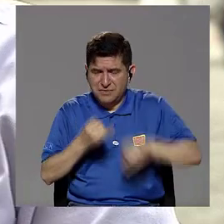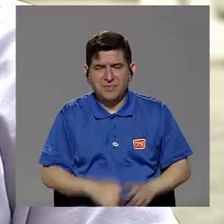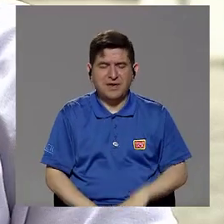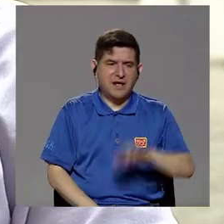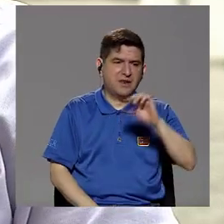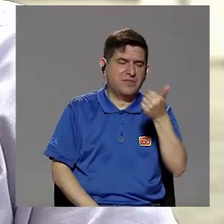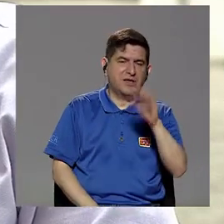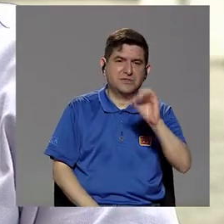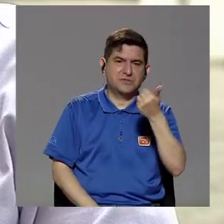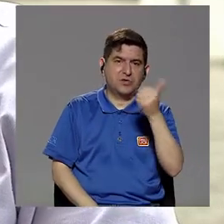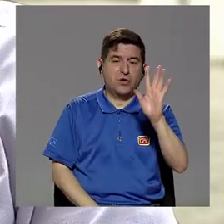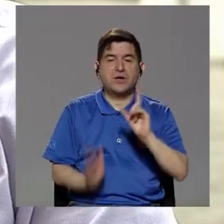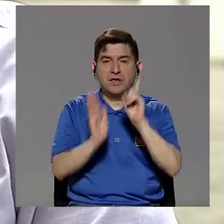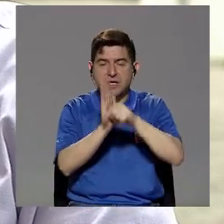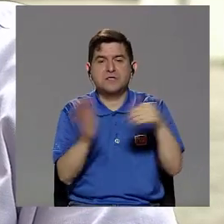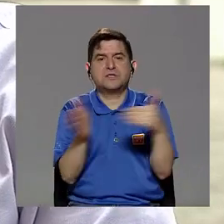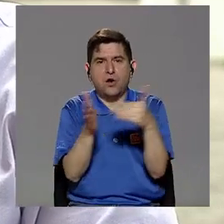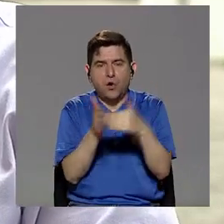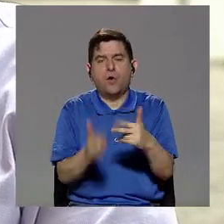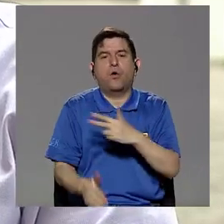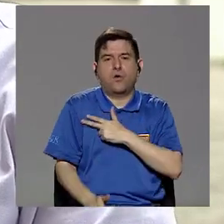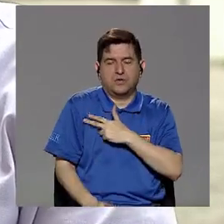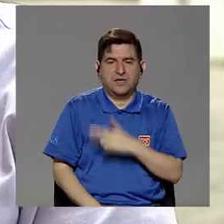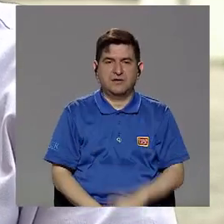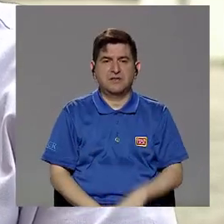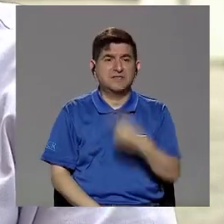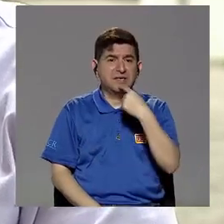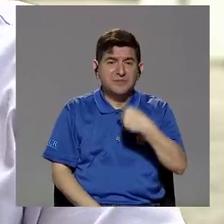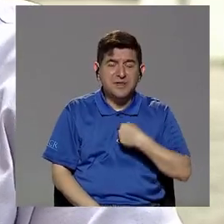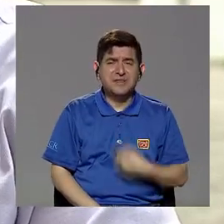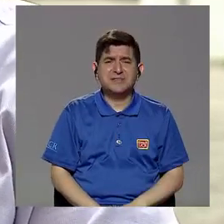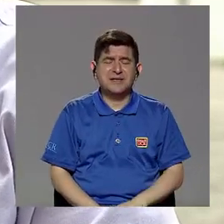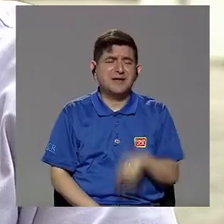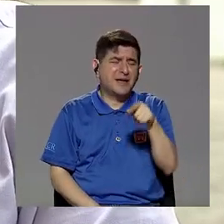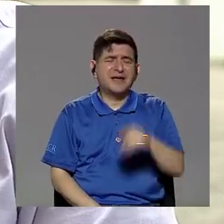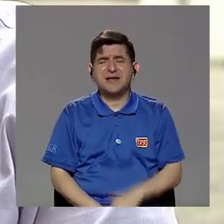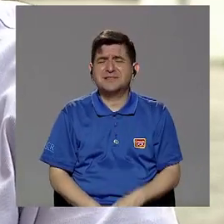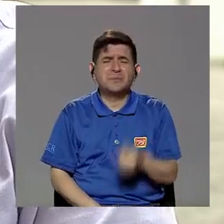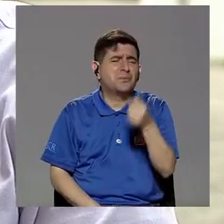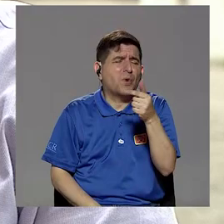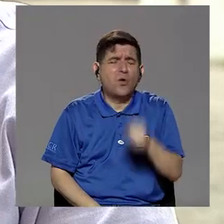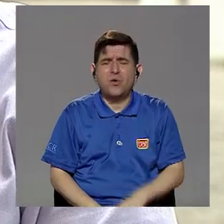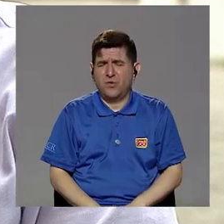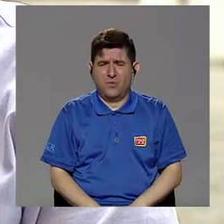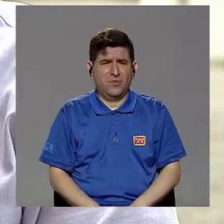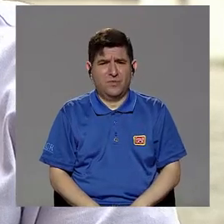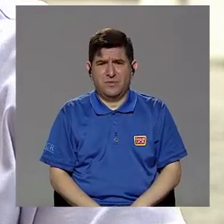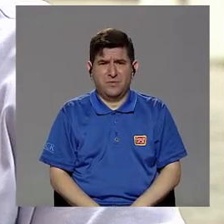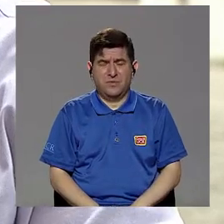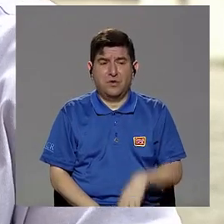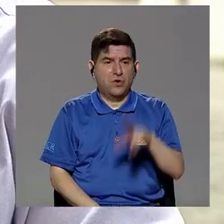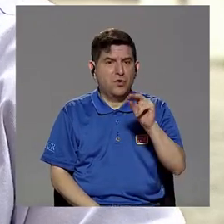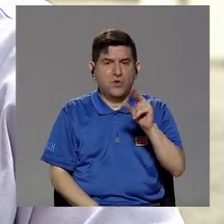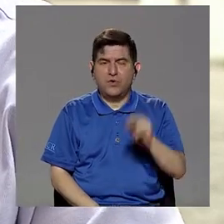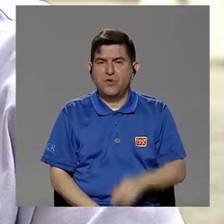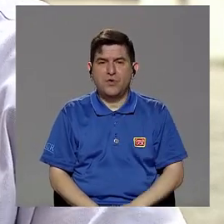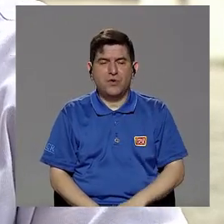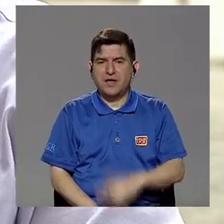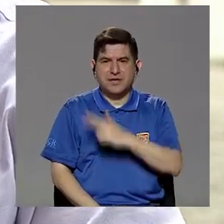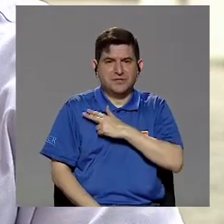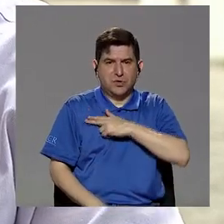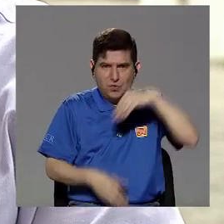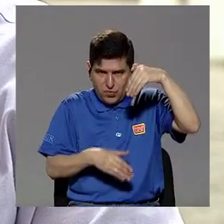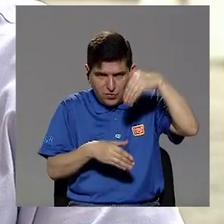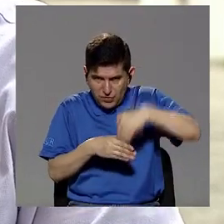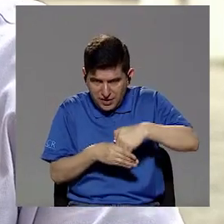Entonces, a los 10, 15 minutos vuelven a orinar y a veces le comentan a uno que es un chorrito muy débil o que se entrecorta. Y realmente no es que se dejen orina adentro,